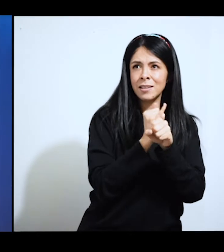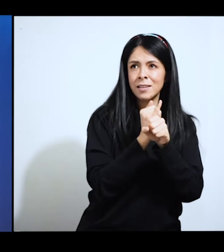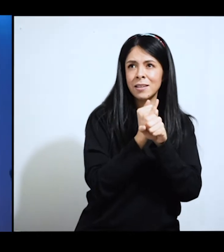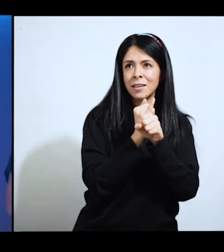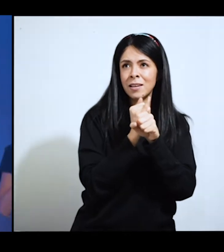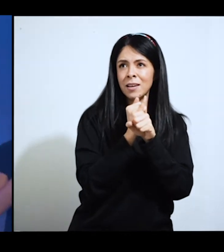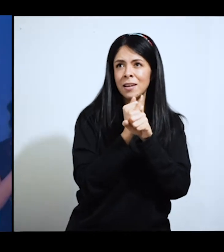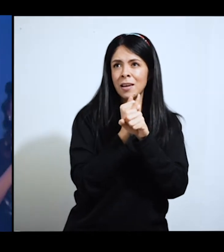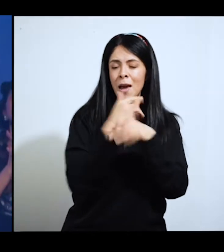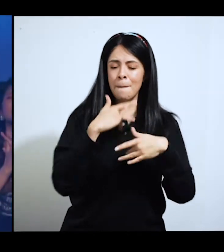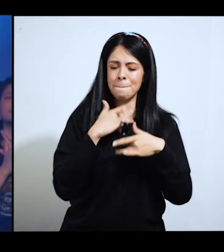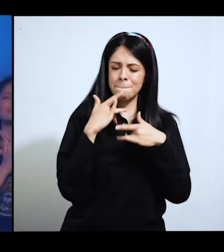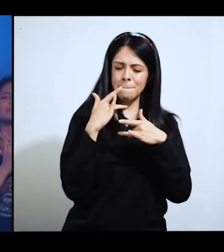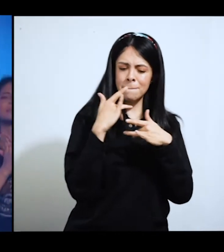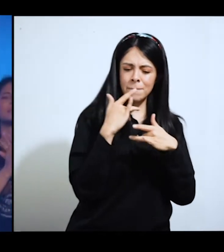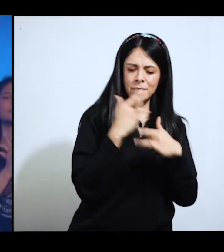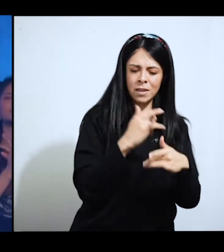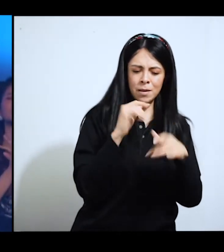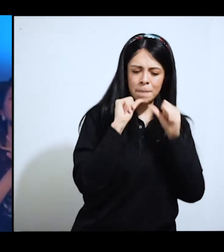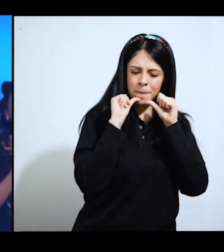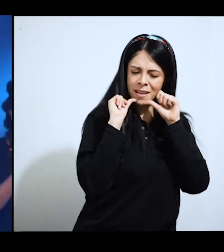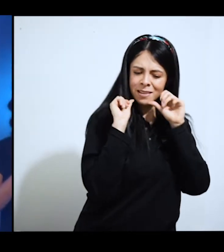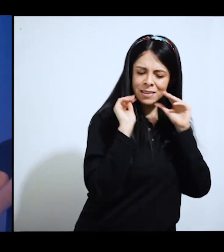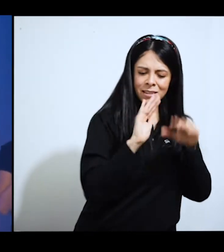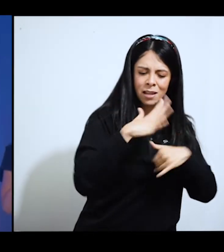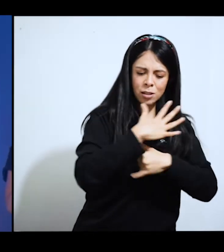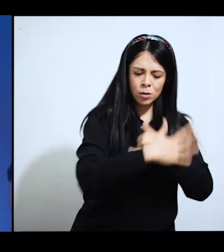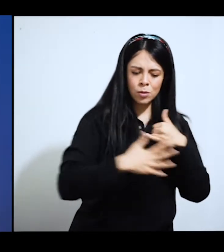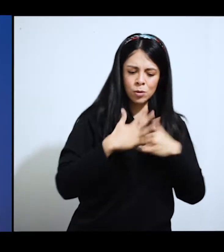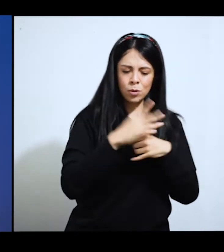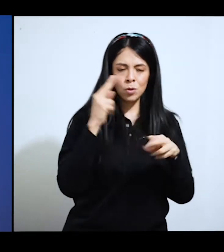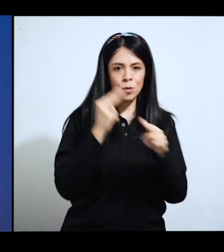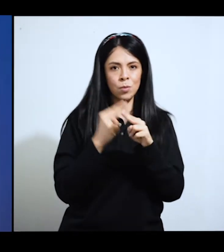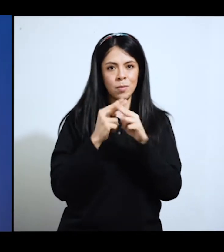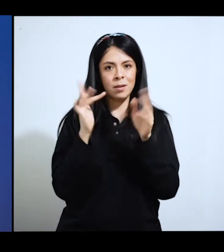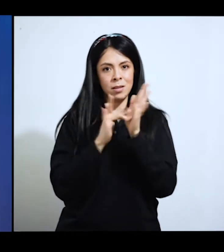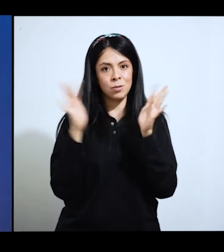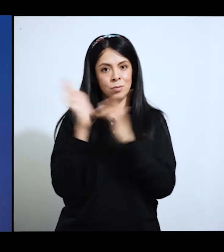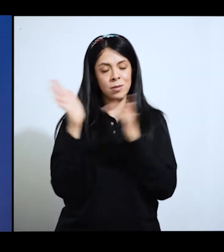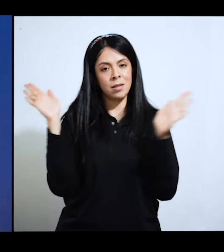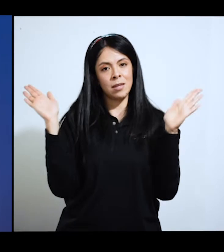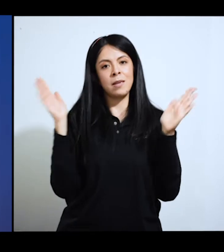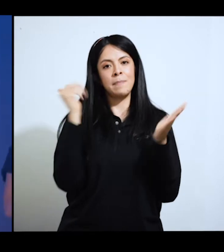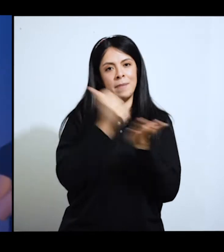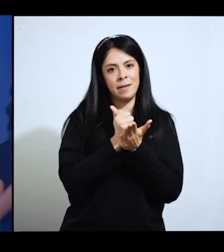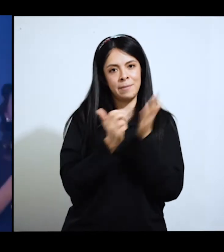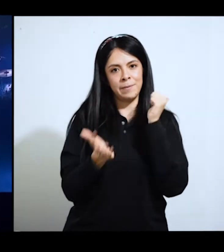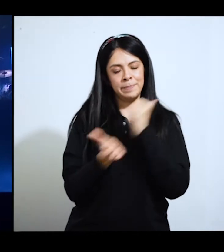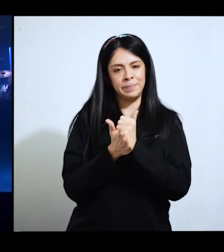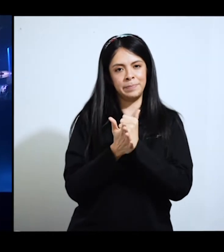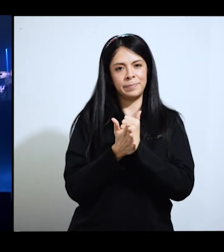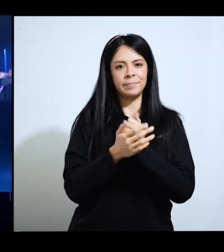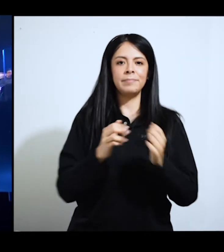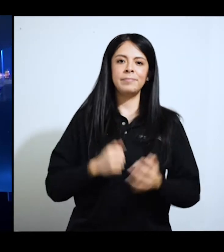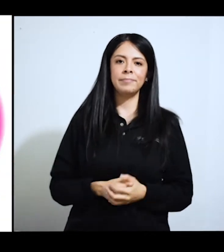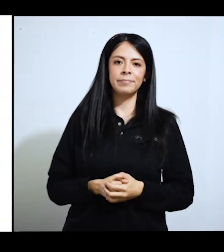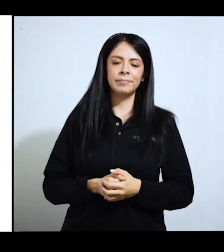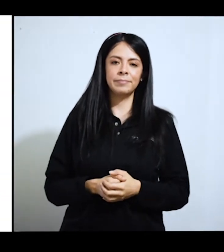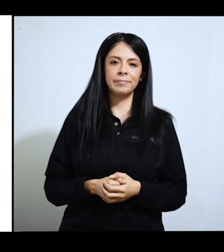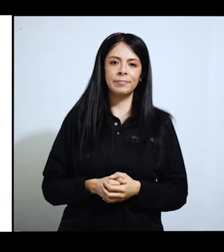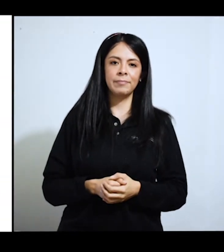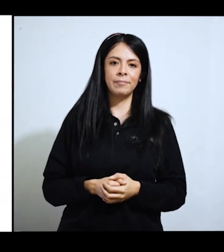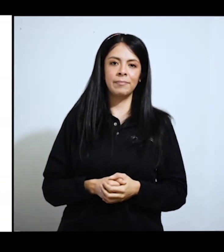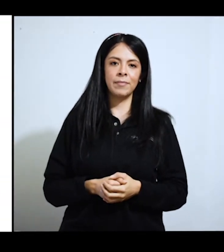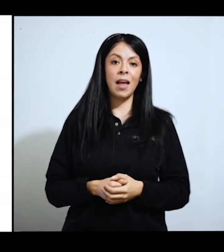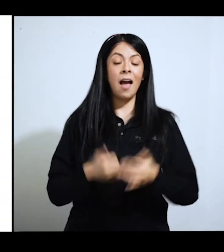donde la sembramos y bendice nuestra nación. En el nombre de Jesús. Amén. Ahora